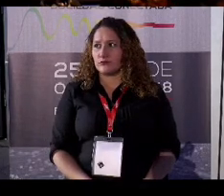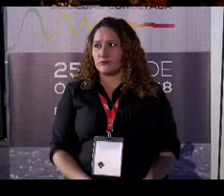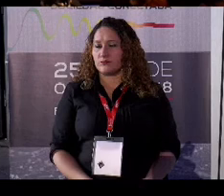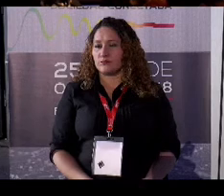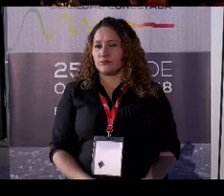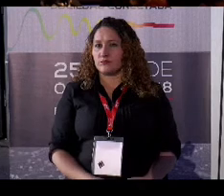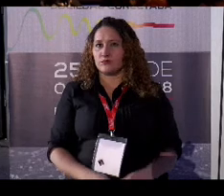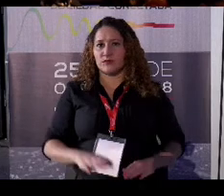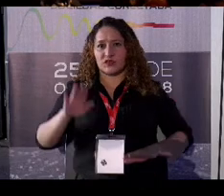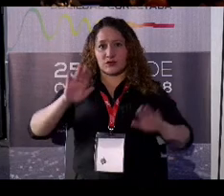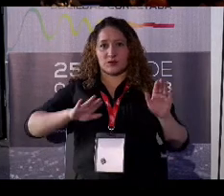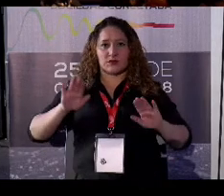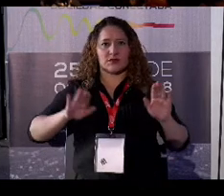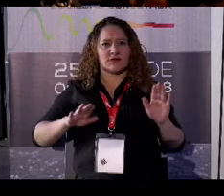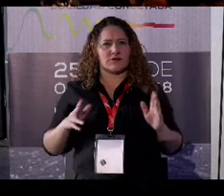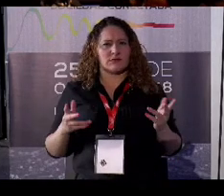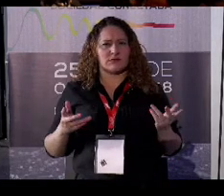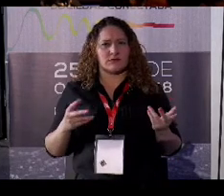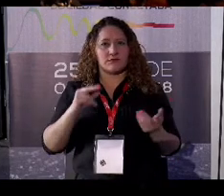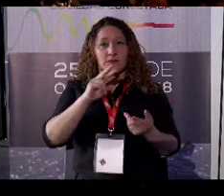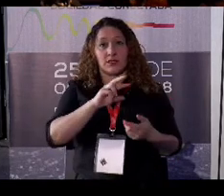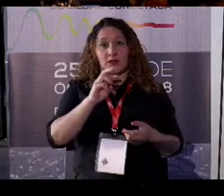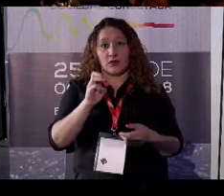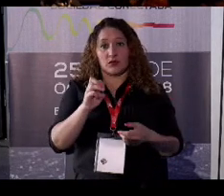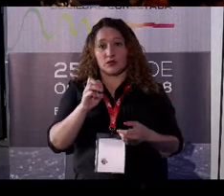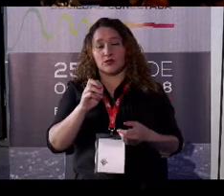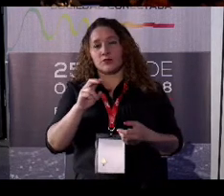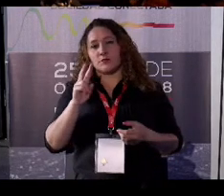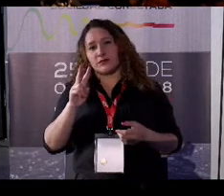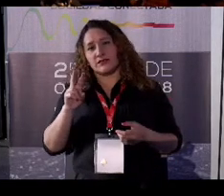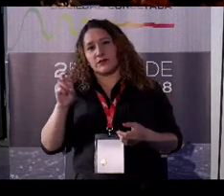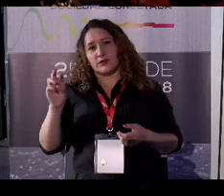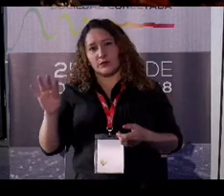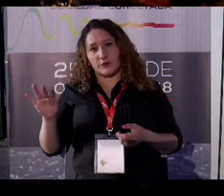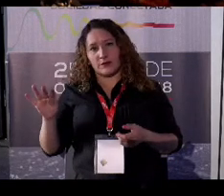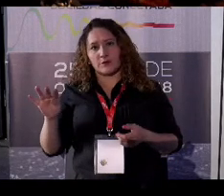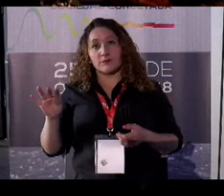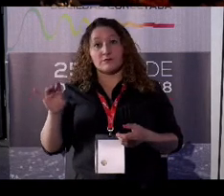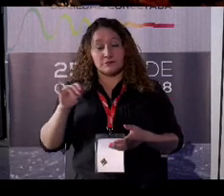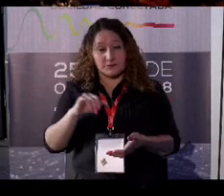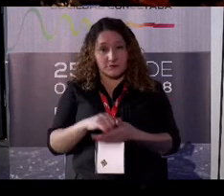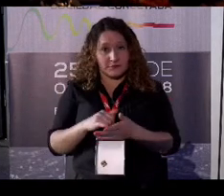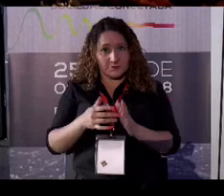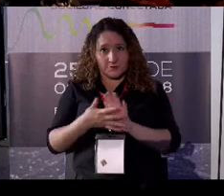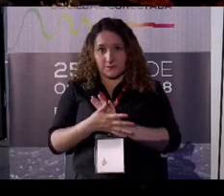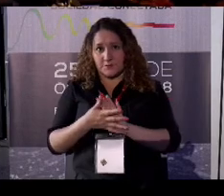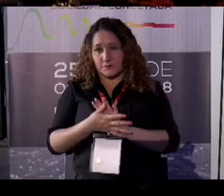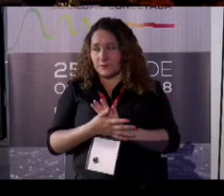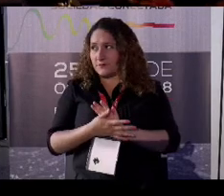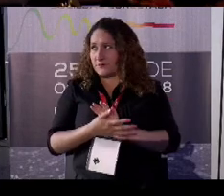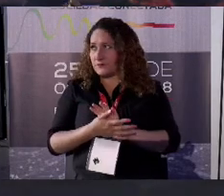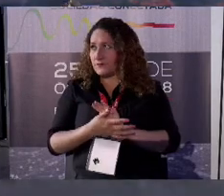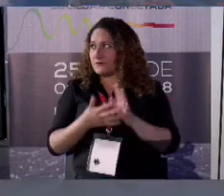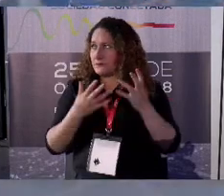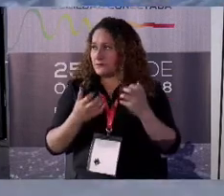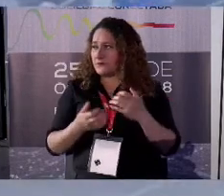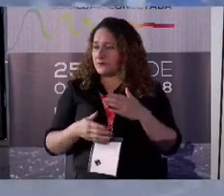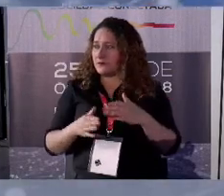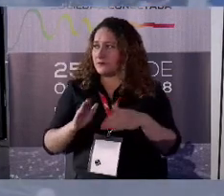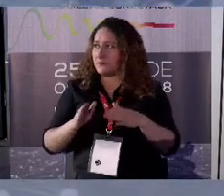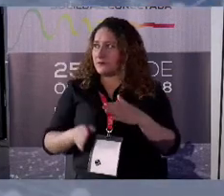la subasta del 28 y la de 24 con esos datos, pero quisiera ir aquí más